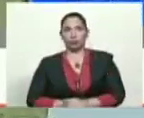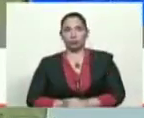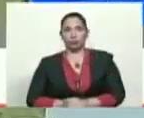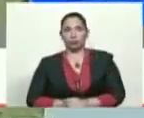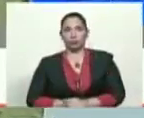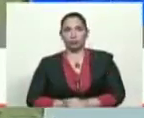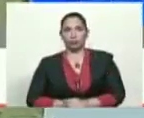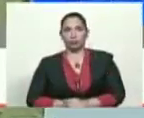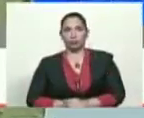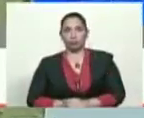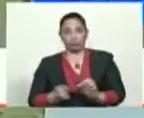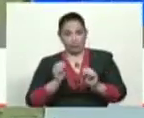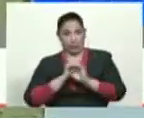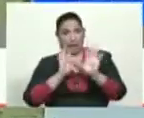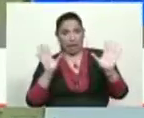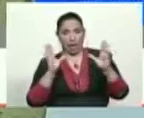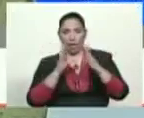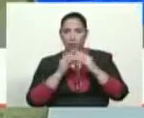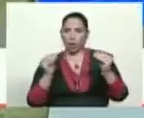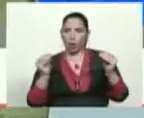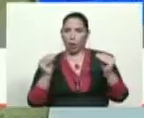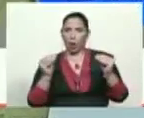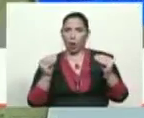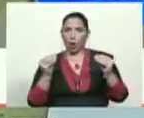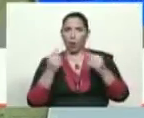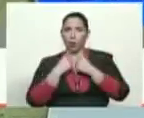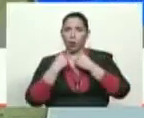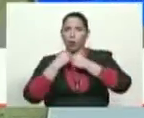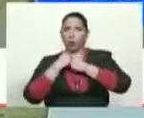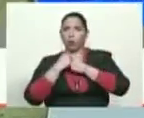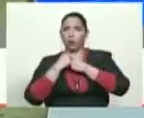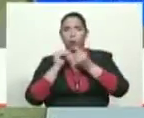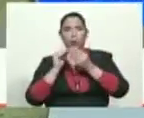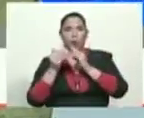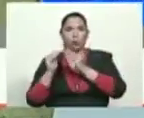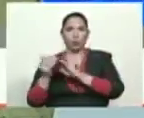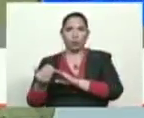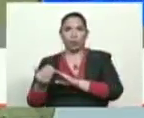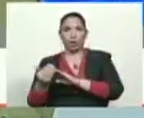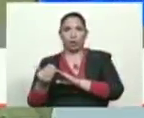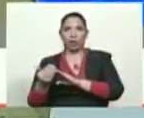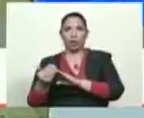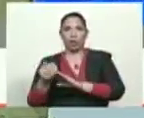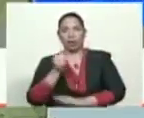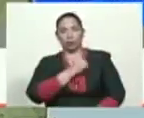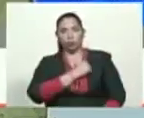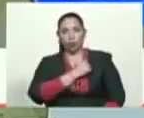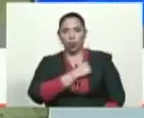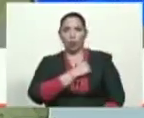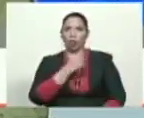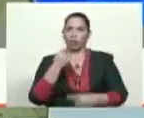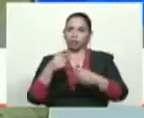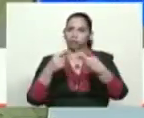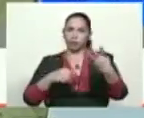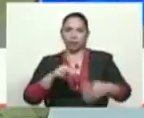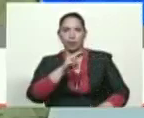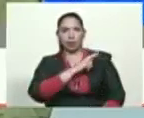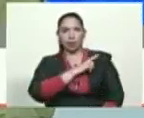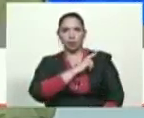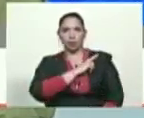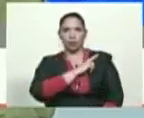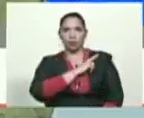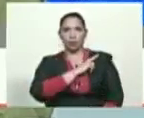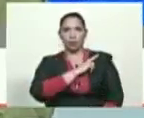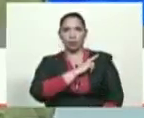quiero que le quede clara todos los pastores a toda la comunidad cristiana a todas las comunidades católicas a los curas del pueblo a los